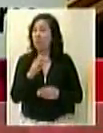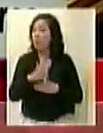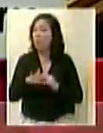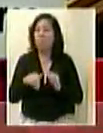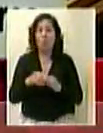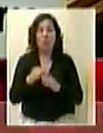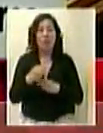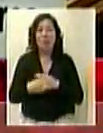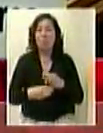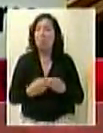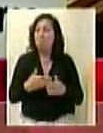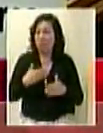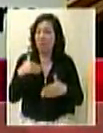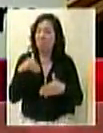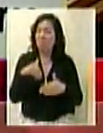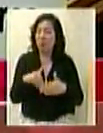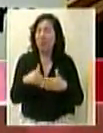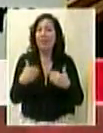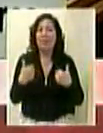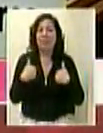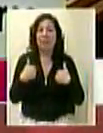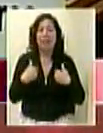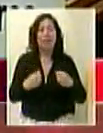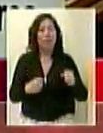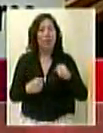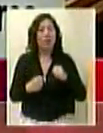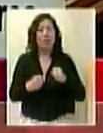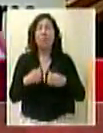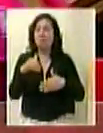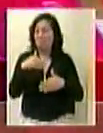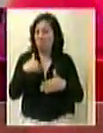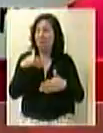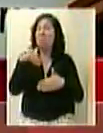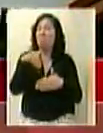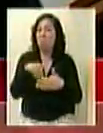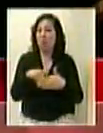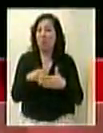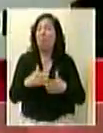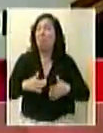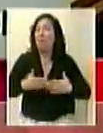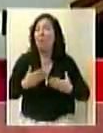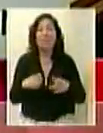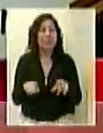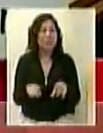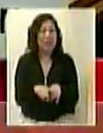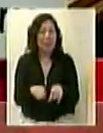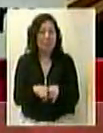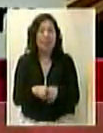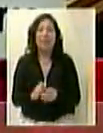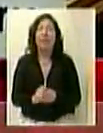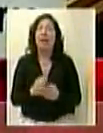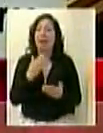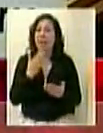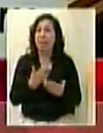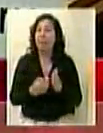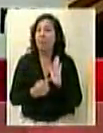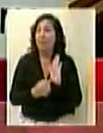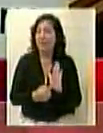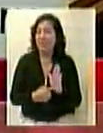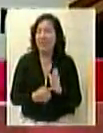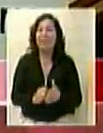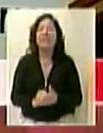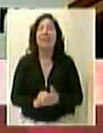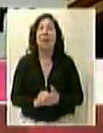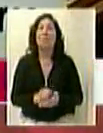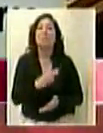mundo, podamos votar, podamos tener el derecho a sufragio. Podamos también, agradecemos la presencia y un